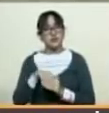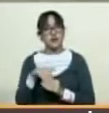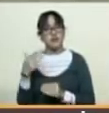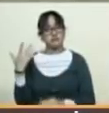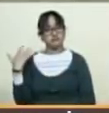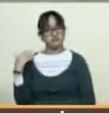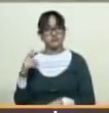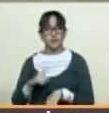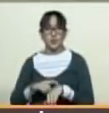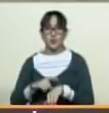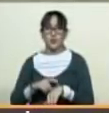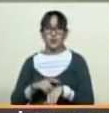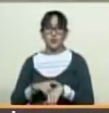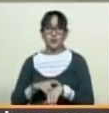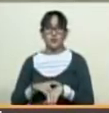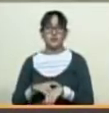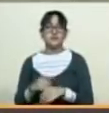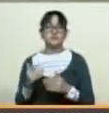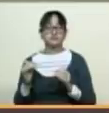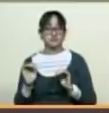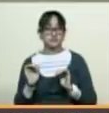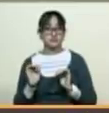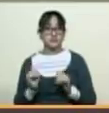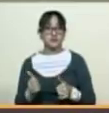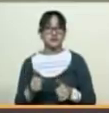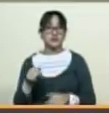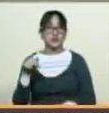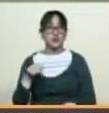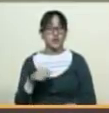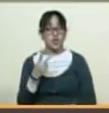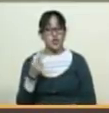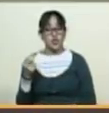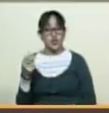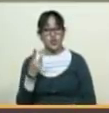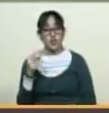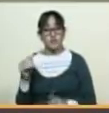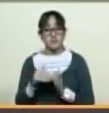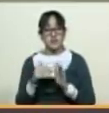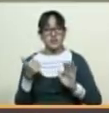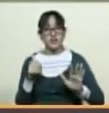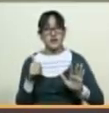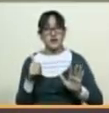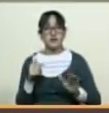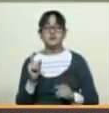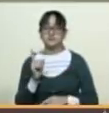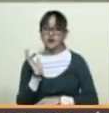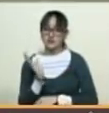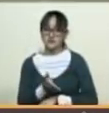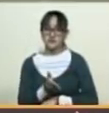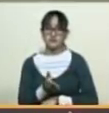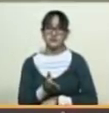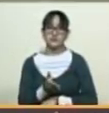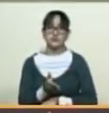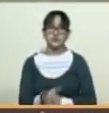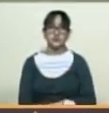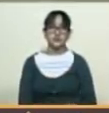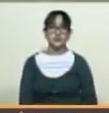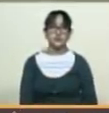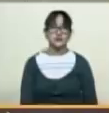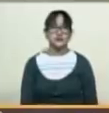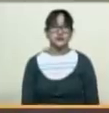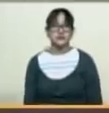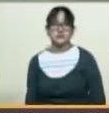hace muchísimos años y se colocó también en esta del 2010. Y bueno, son las sanciones que